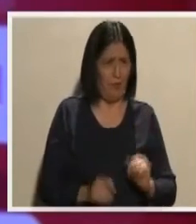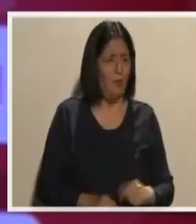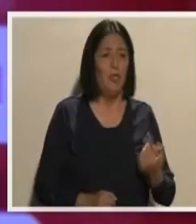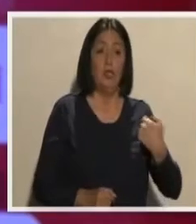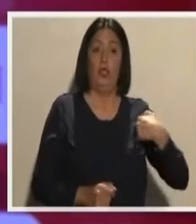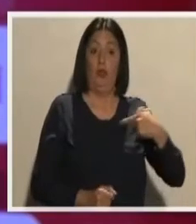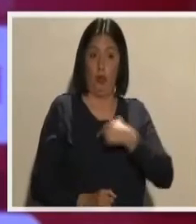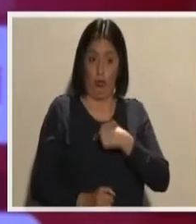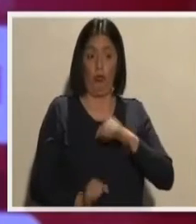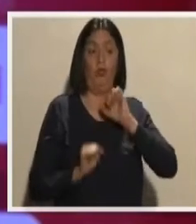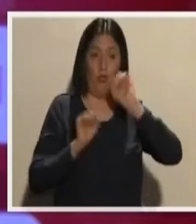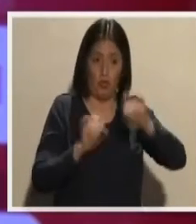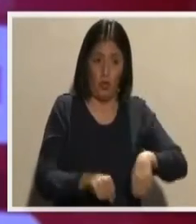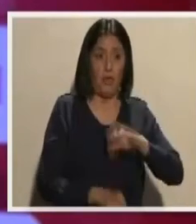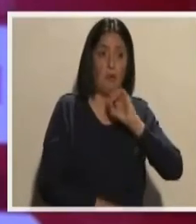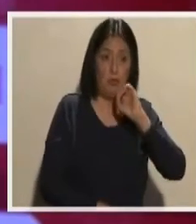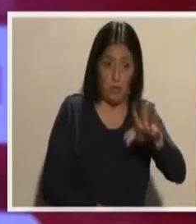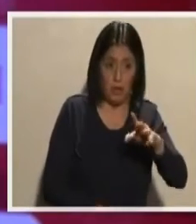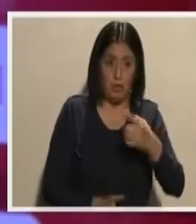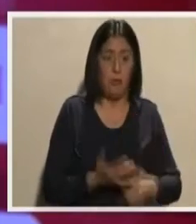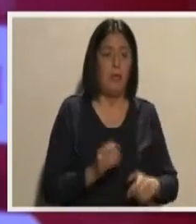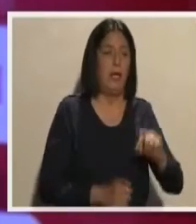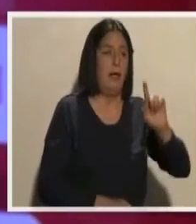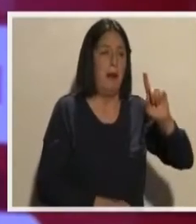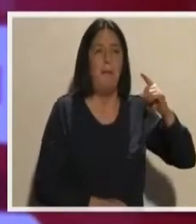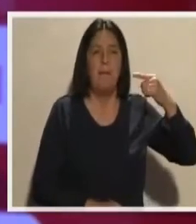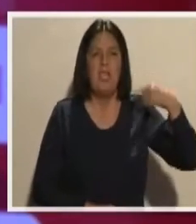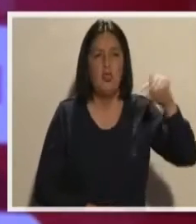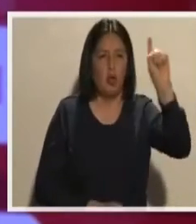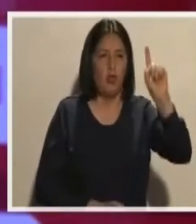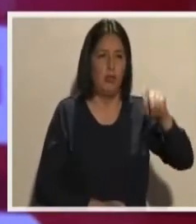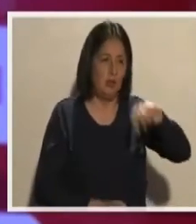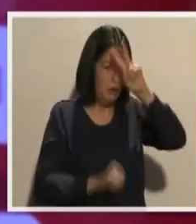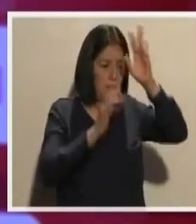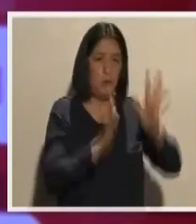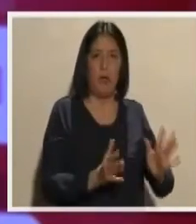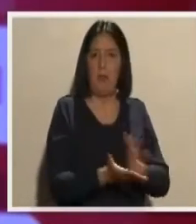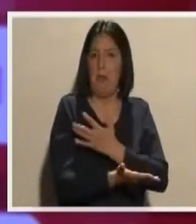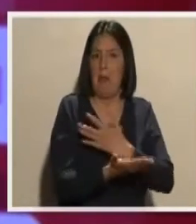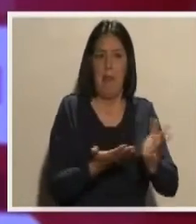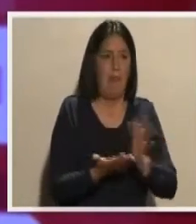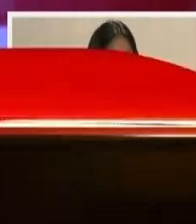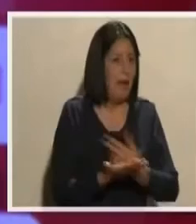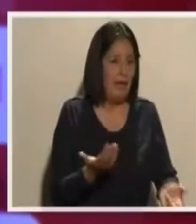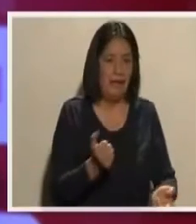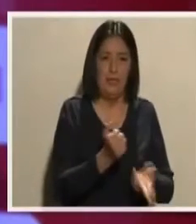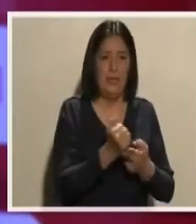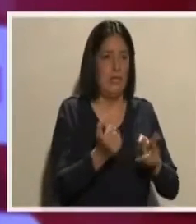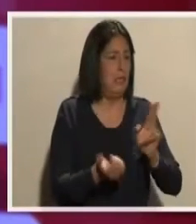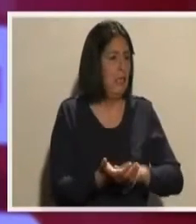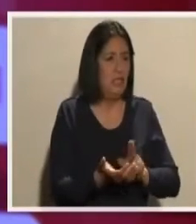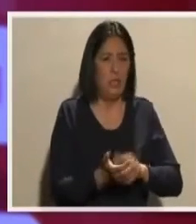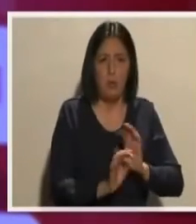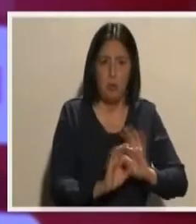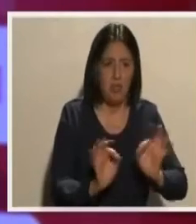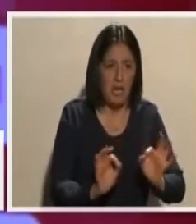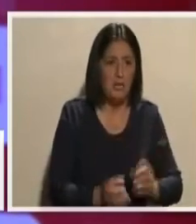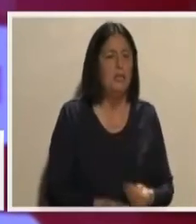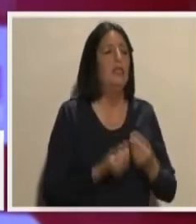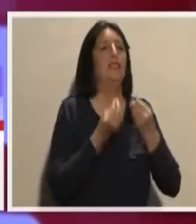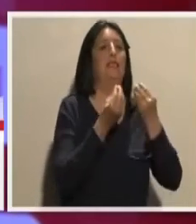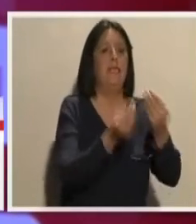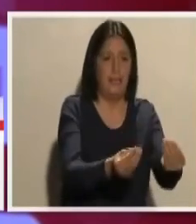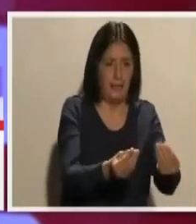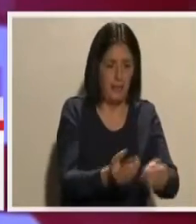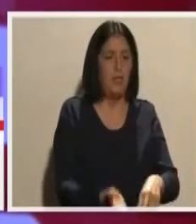hemos dicho es que para los millones de peruanos que no tienen nada de seguro hoy, se les dará un seguro